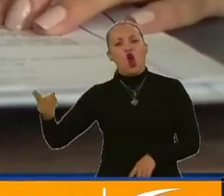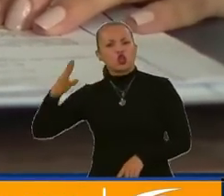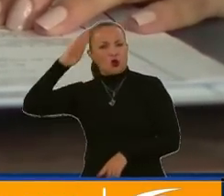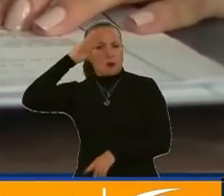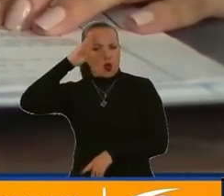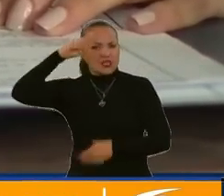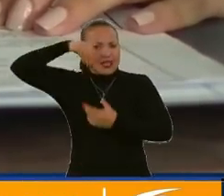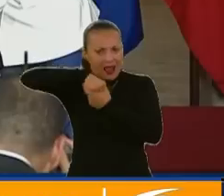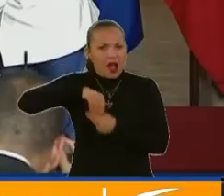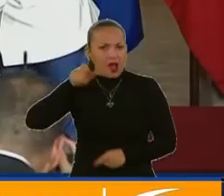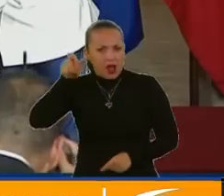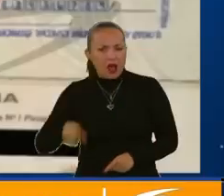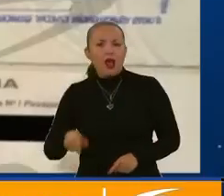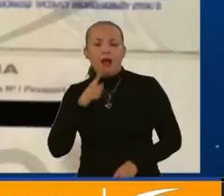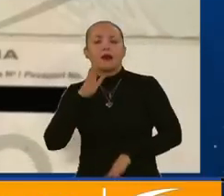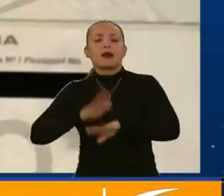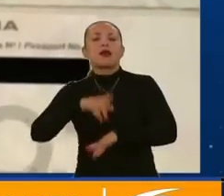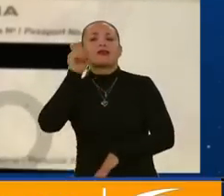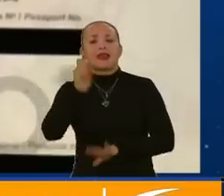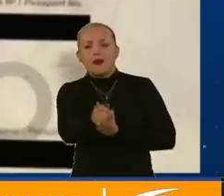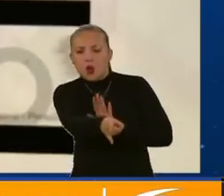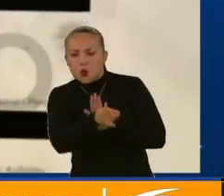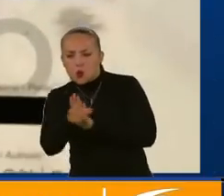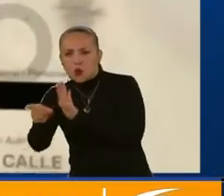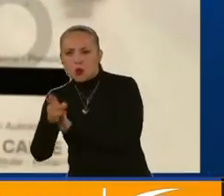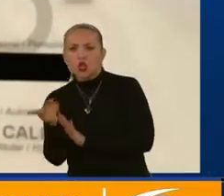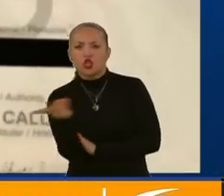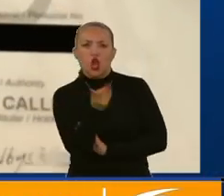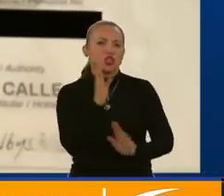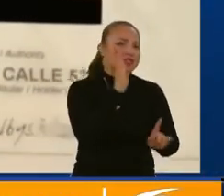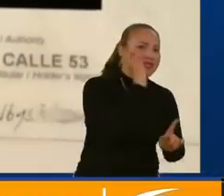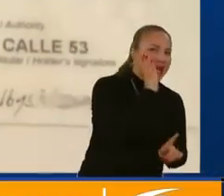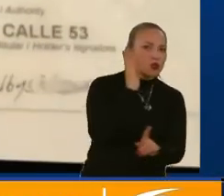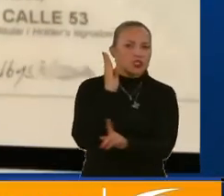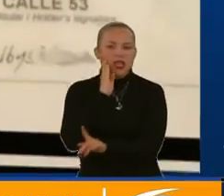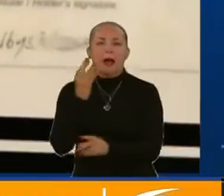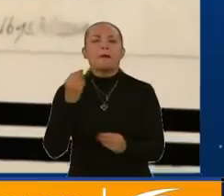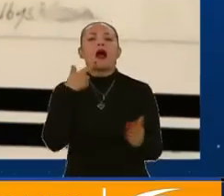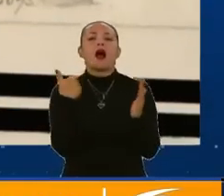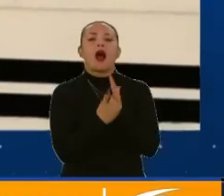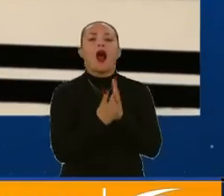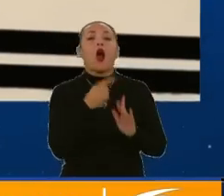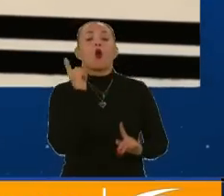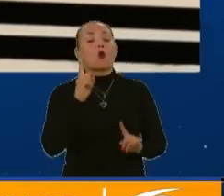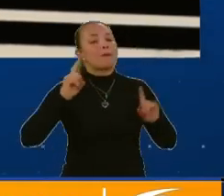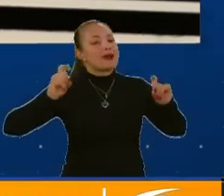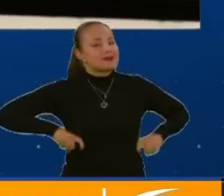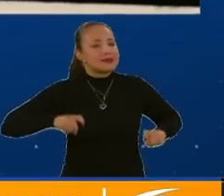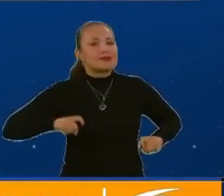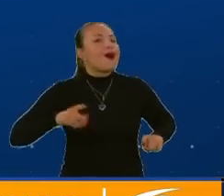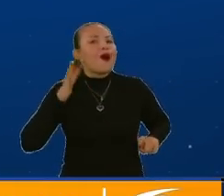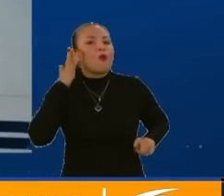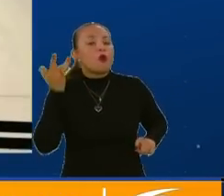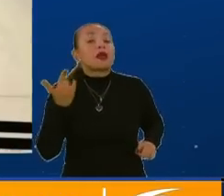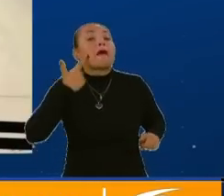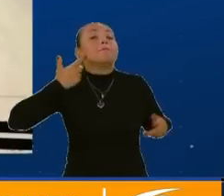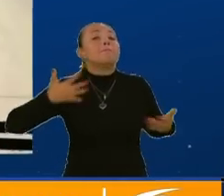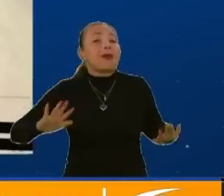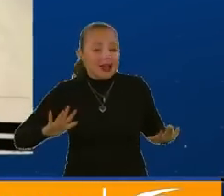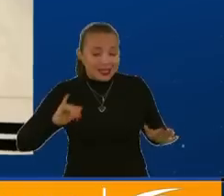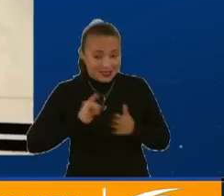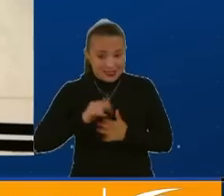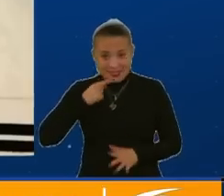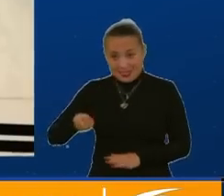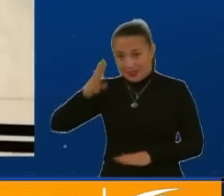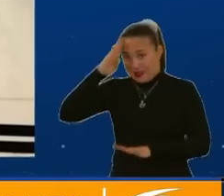policía solicitó interceptar estas dos líneas telefónicas argumentando la necesidad, ya que según este